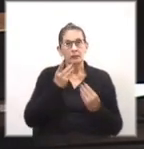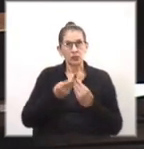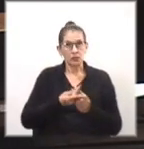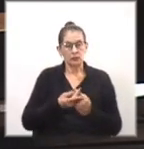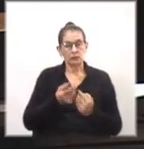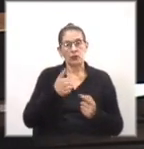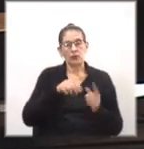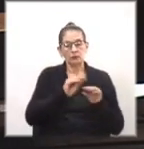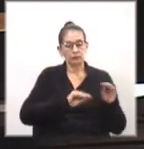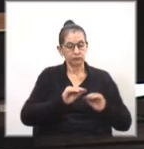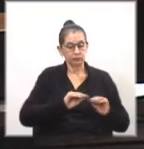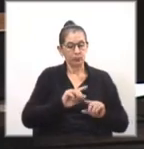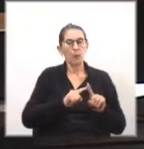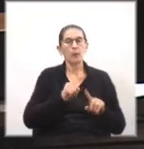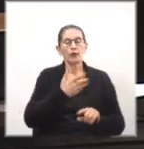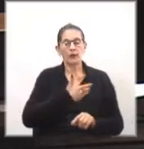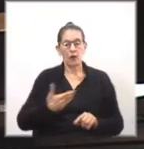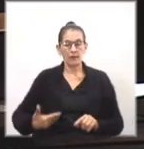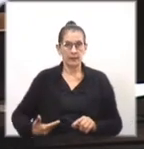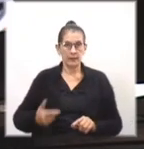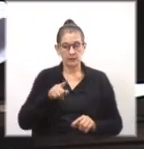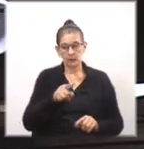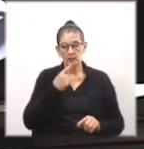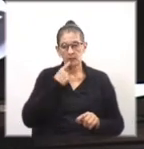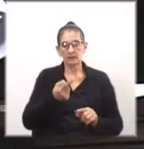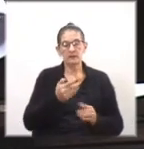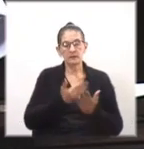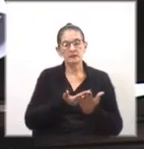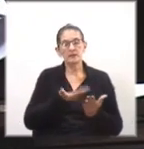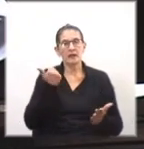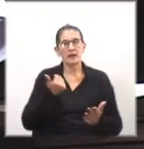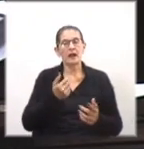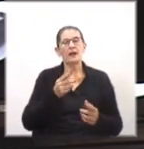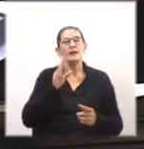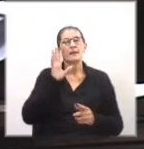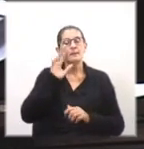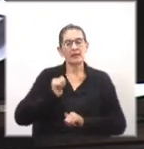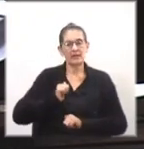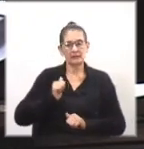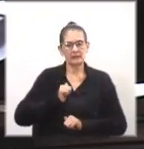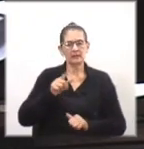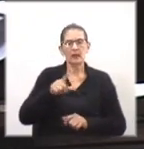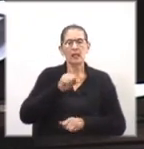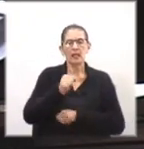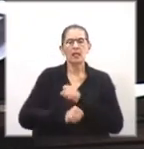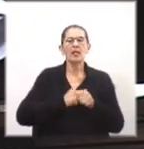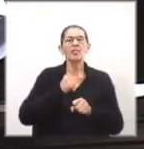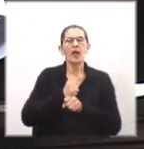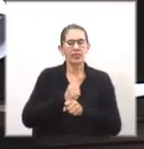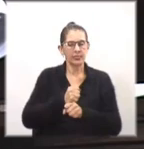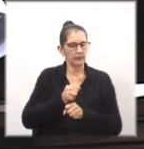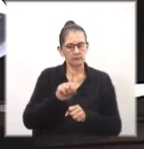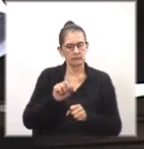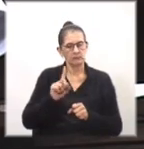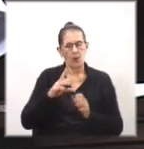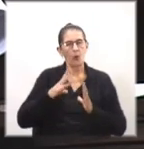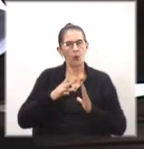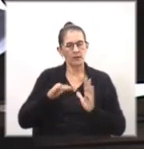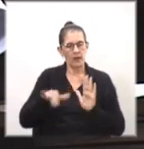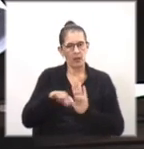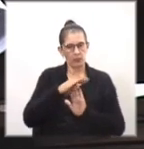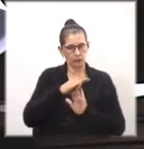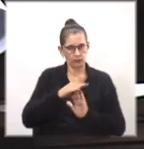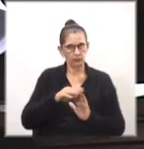gobierno restringía la causal de retiro obligatorio por edad al personal militar del cuerpo del comando y del cuerpo